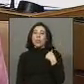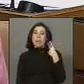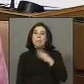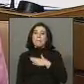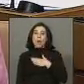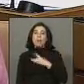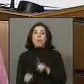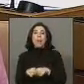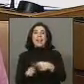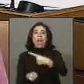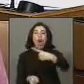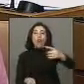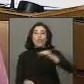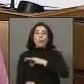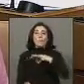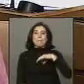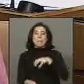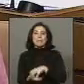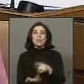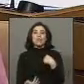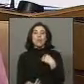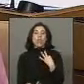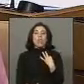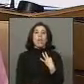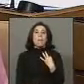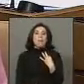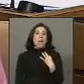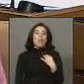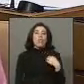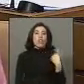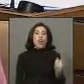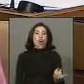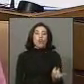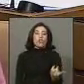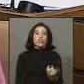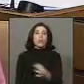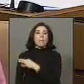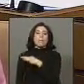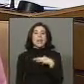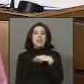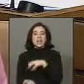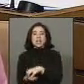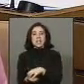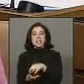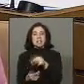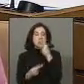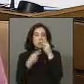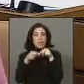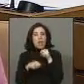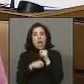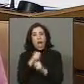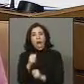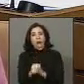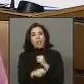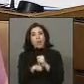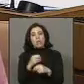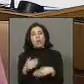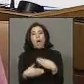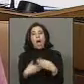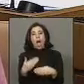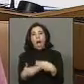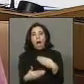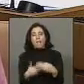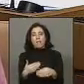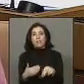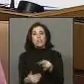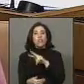sino dependemos de otro ministerio. Y así podríamos ver cómo a través de estos años se ha avanzado a pesar de todo con el